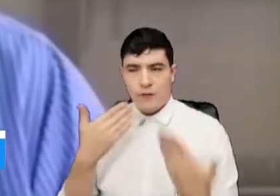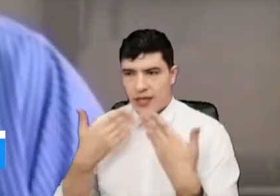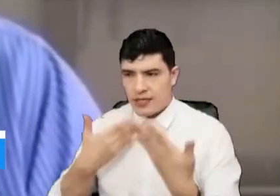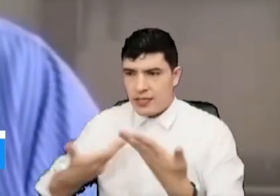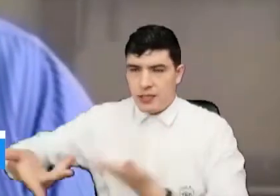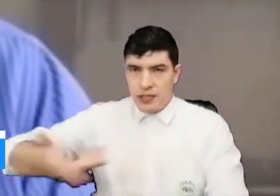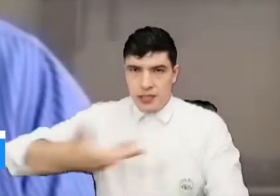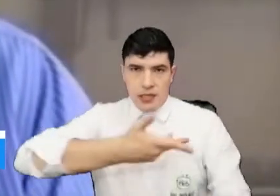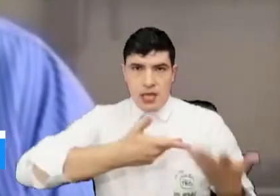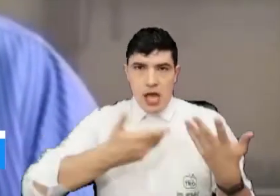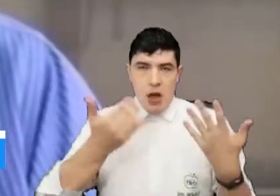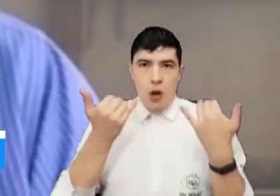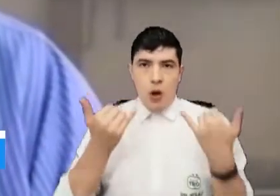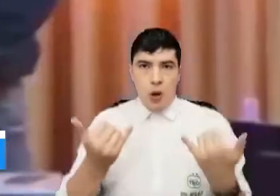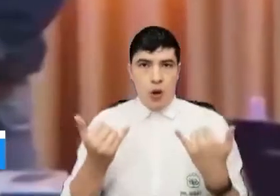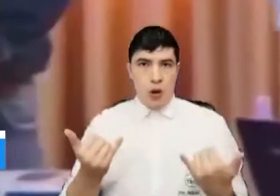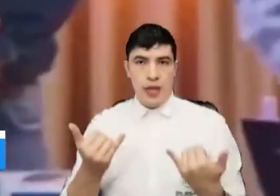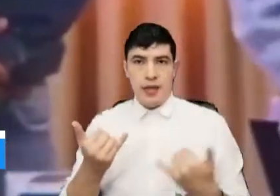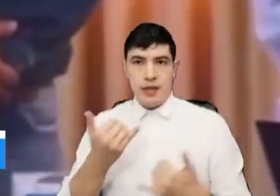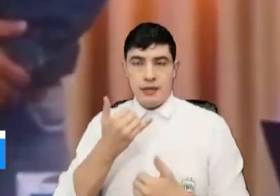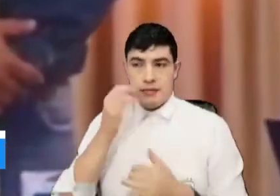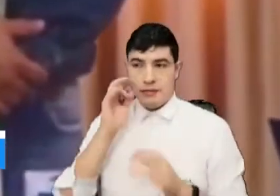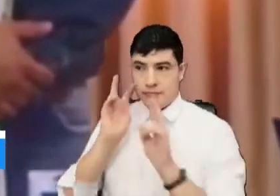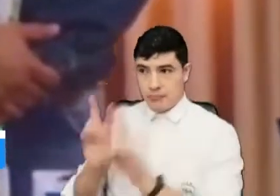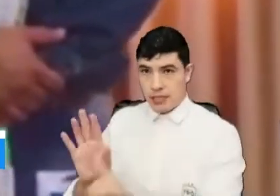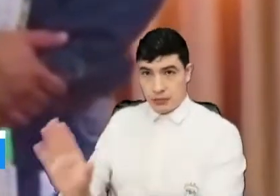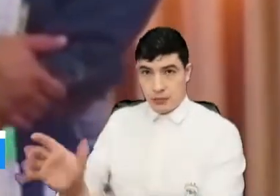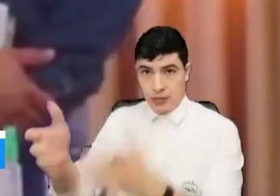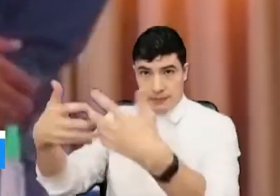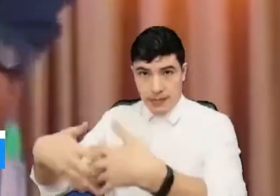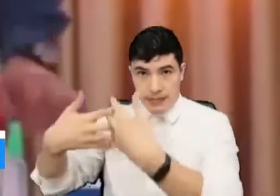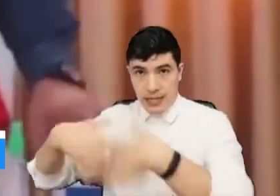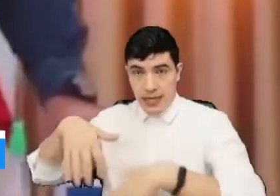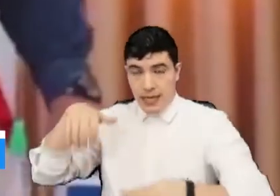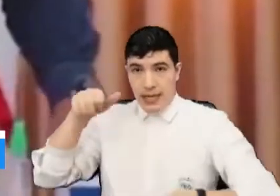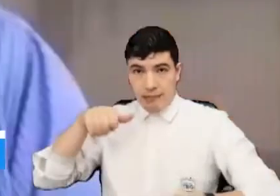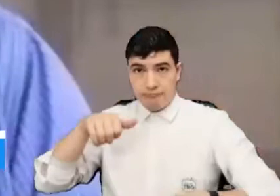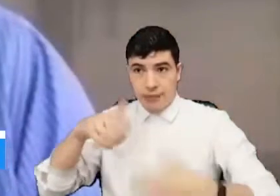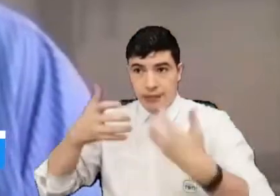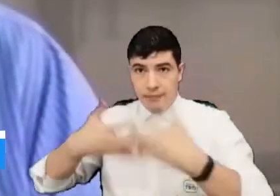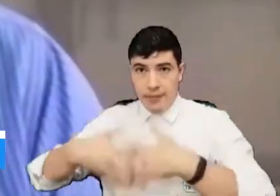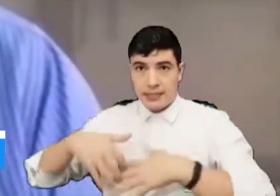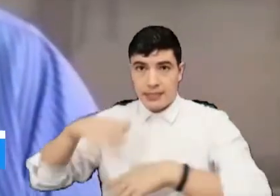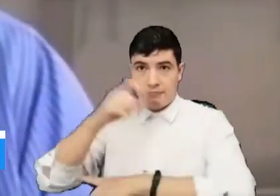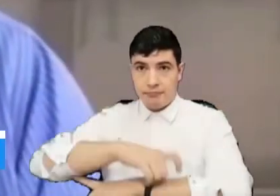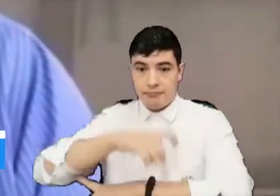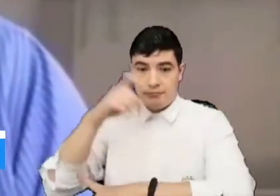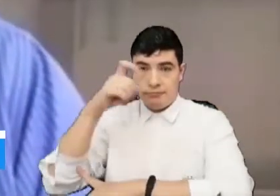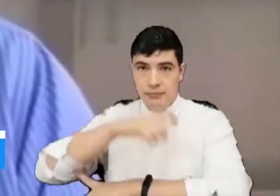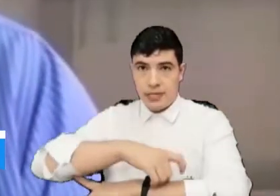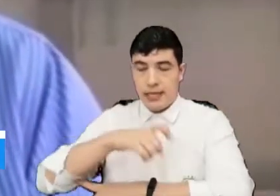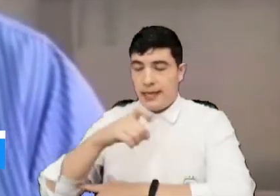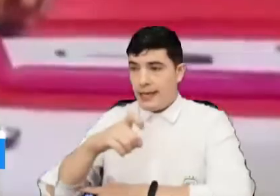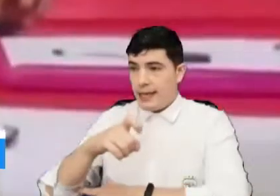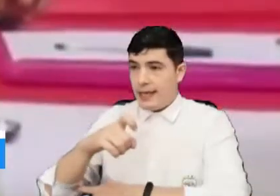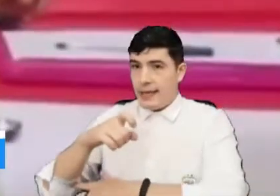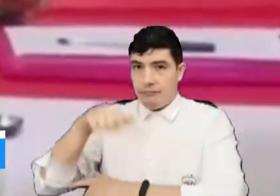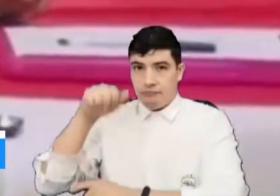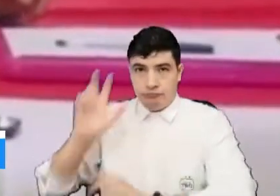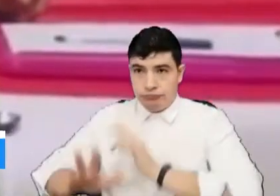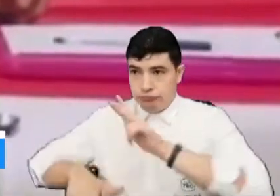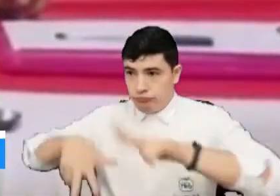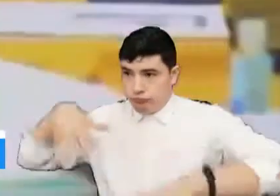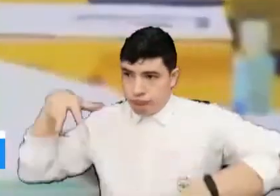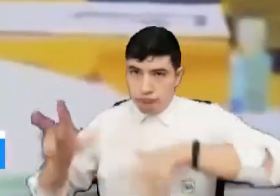a un Ecopetrol con una disposición muy amplia, una administración municipal muy comprometida.